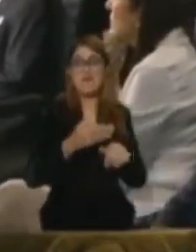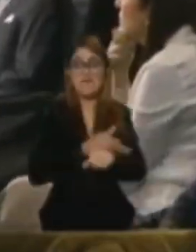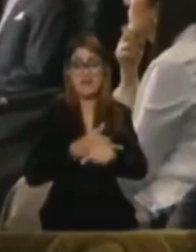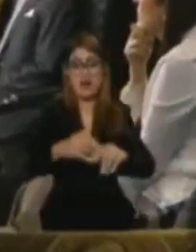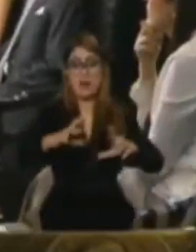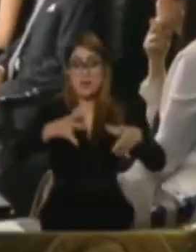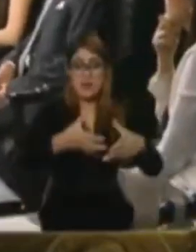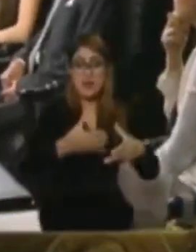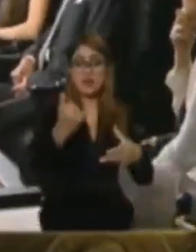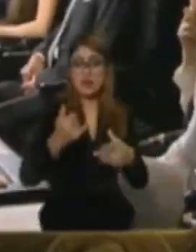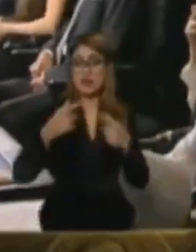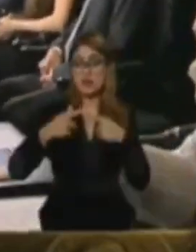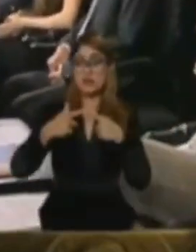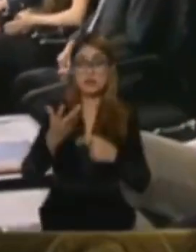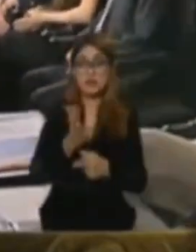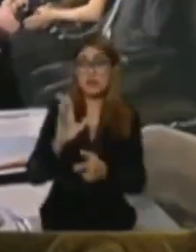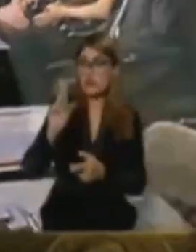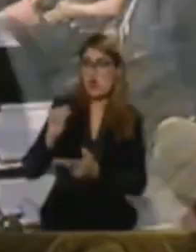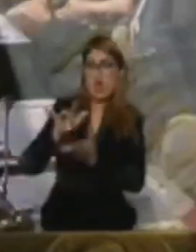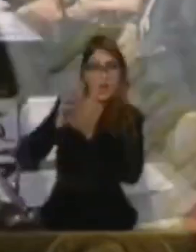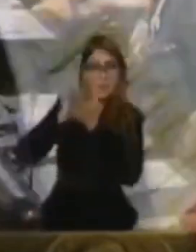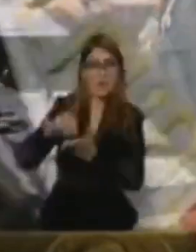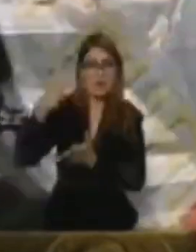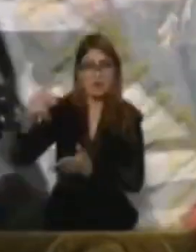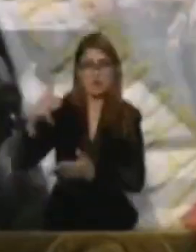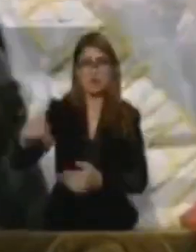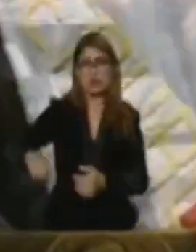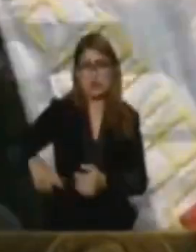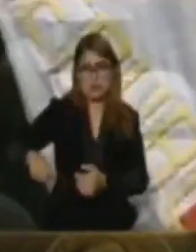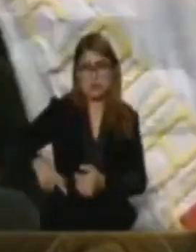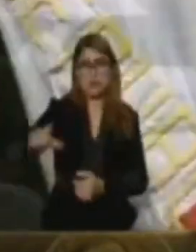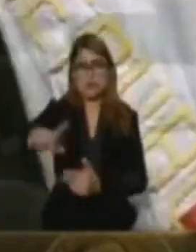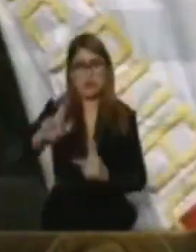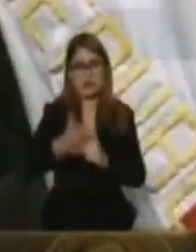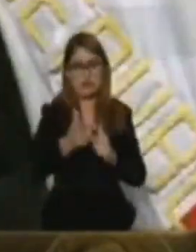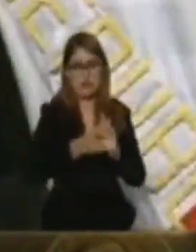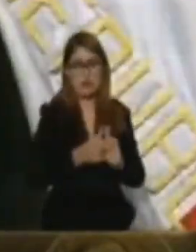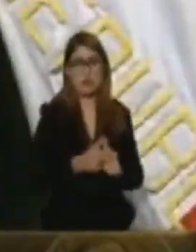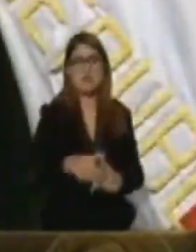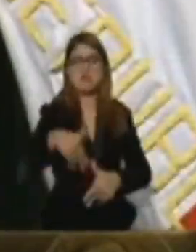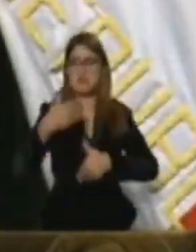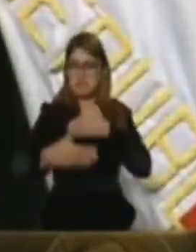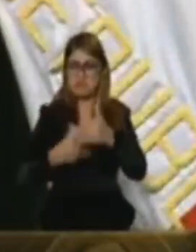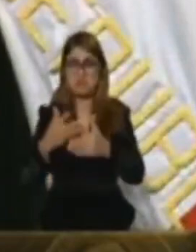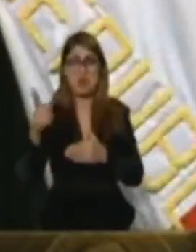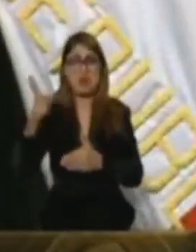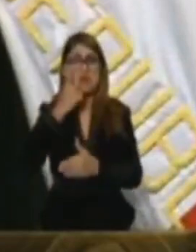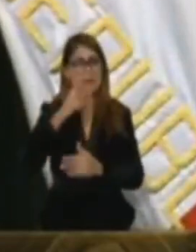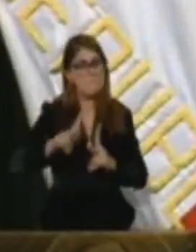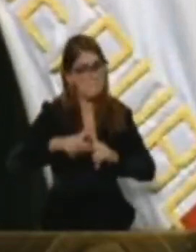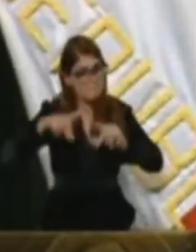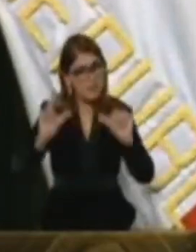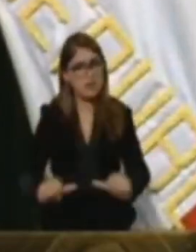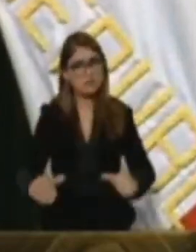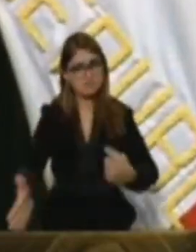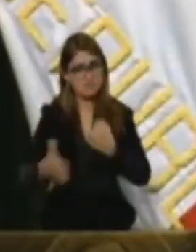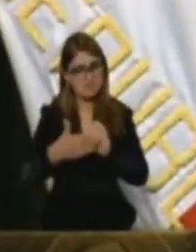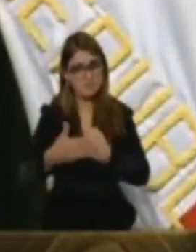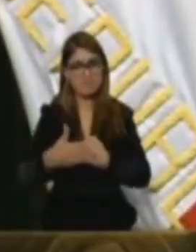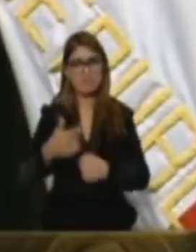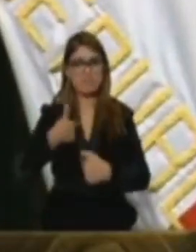que no simpaticen con su gobierno. La paz se hará, cueste lo que cueste, ha dicho don Victoriano Huerta.